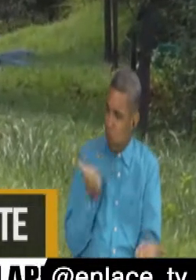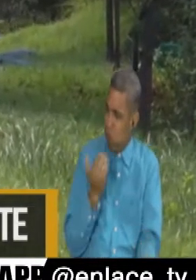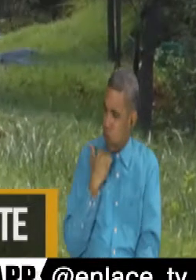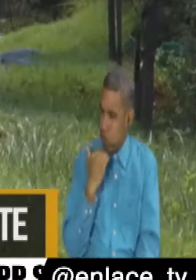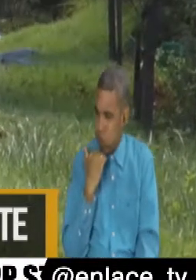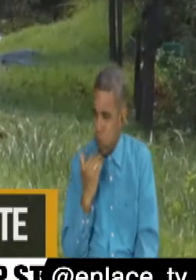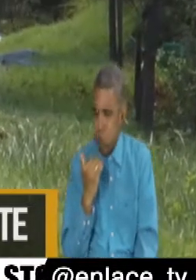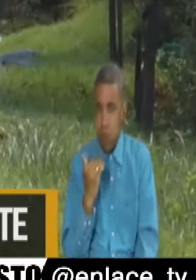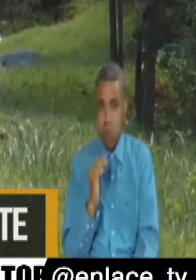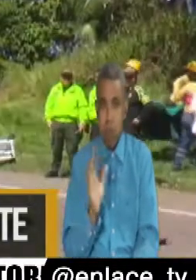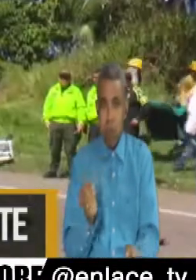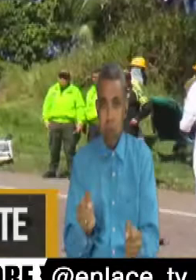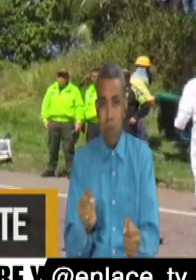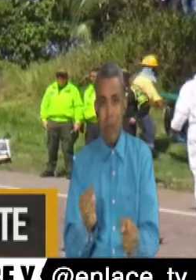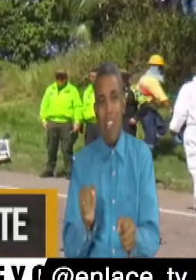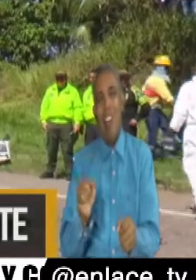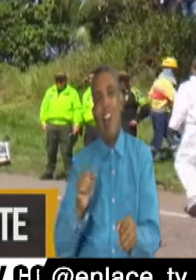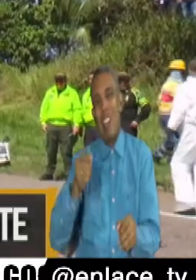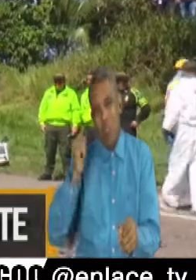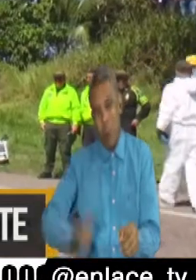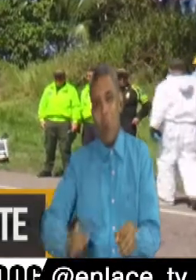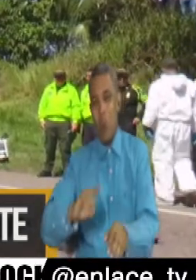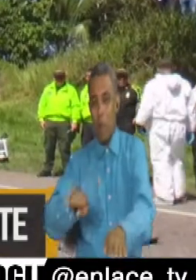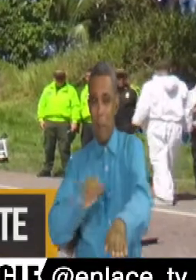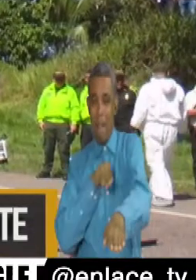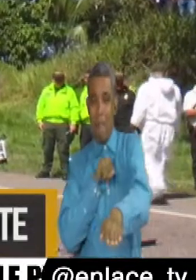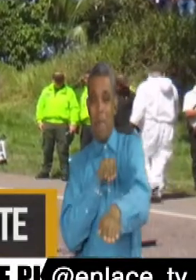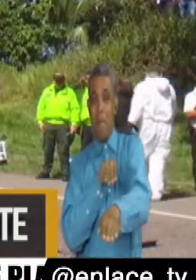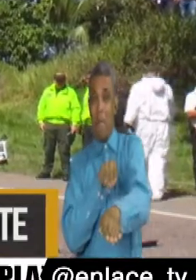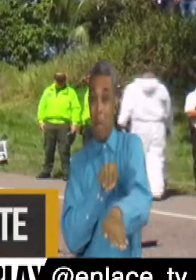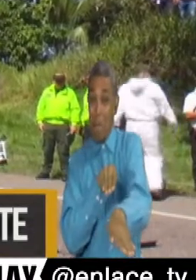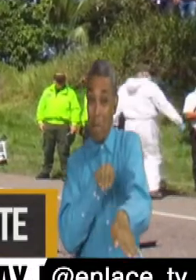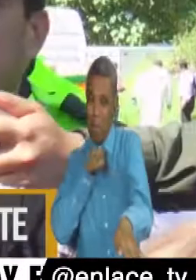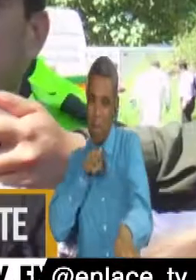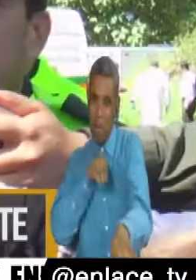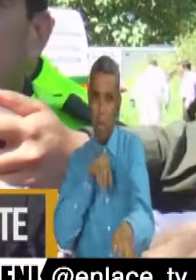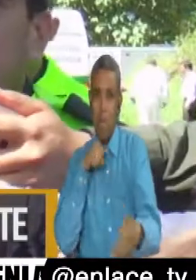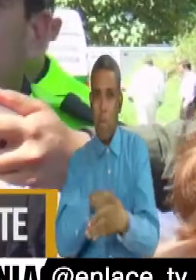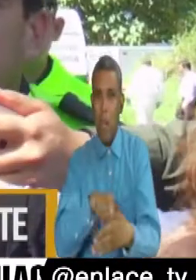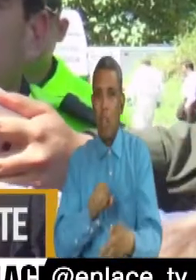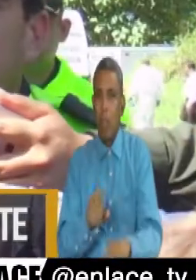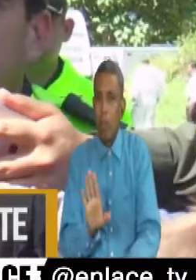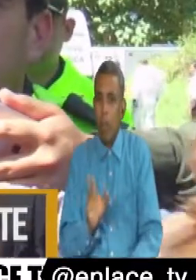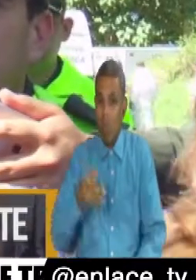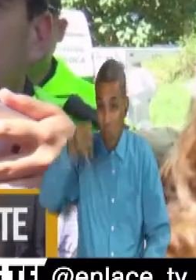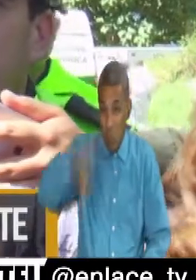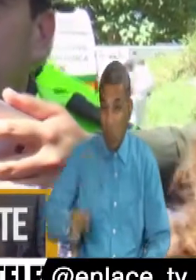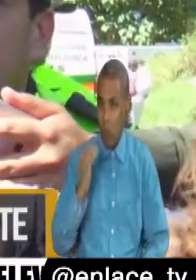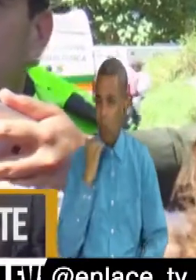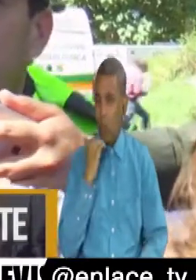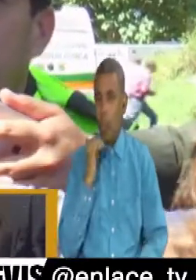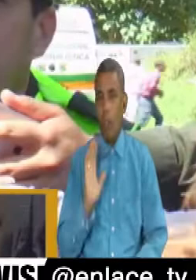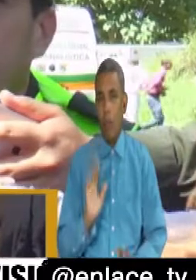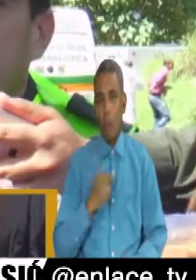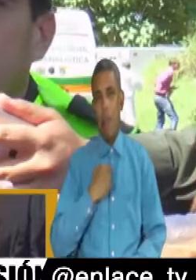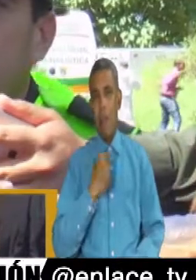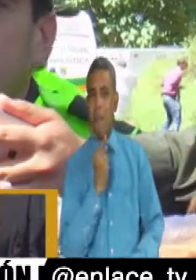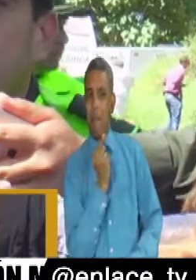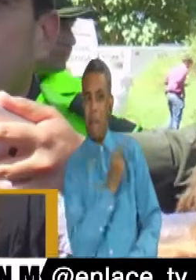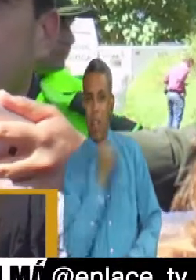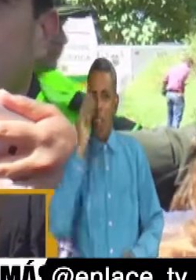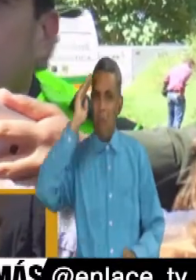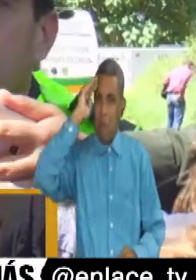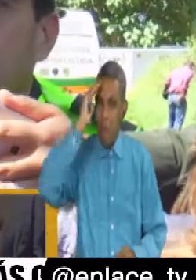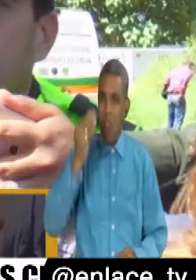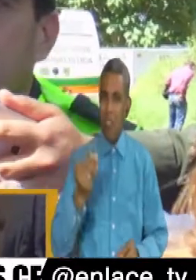hipótesis, digamos, que harán parte de las investigaciones pertinentes que adelanten las autoridades competentes, que en este caso, por supuesto, por estar involucrados